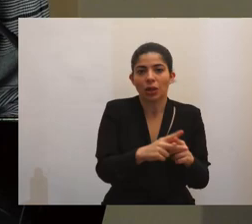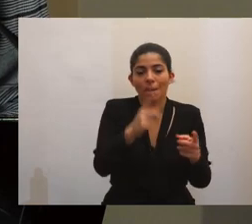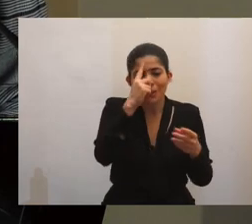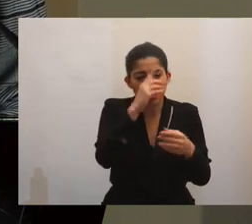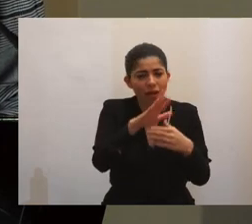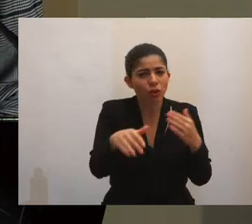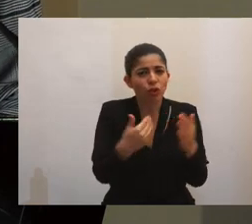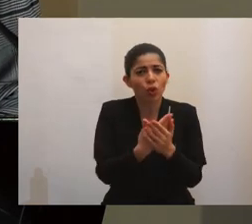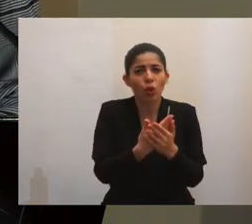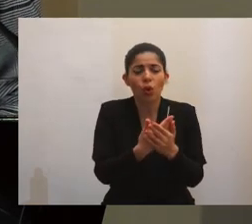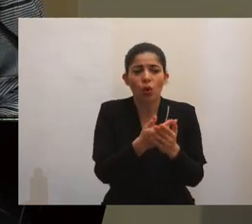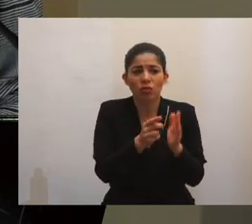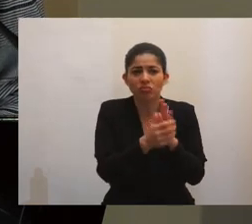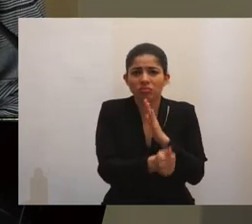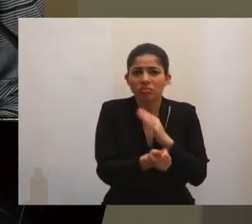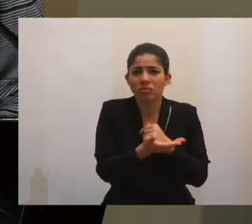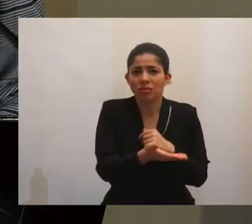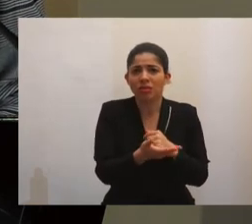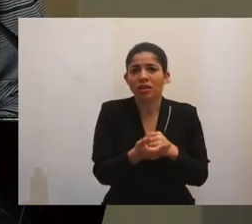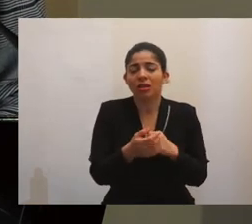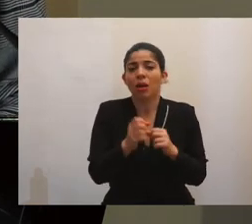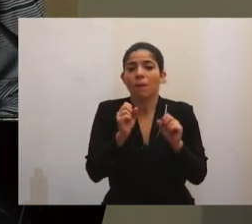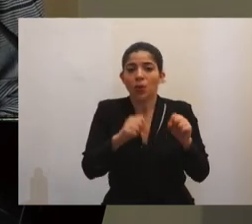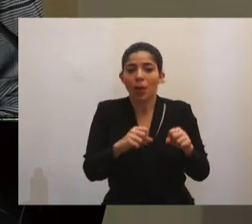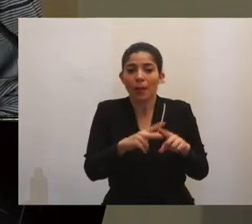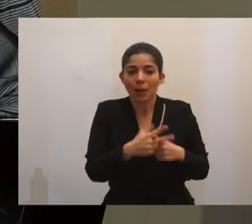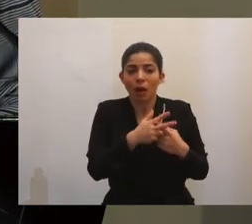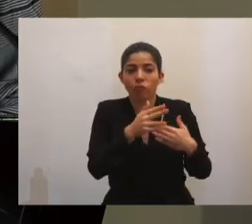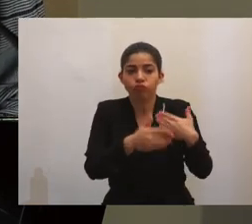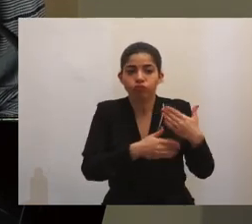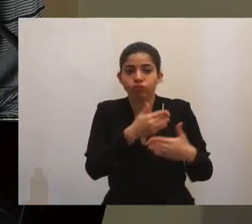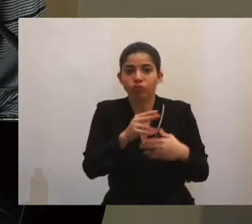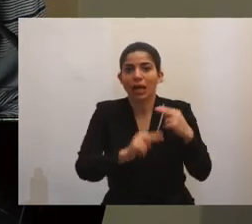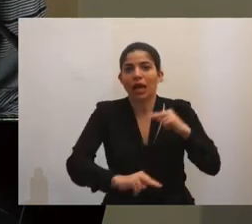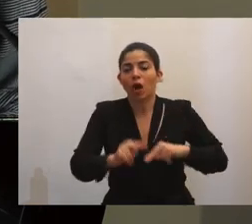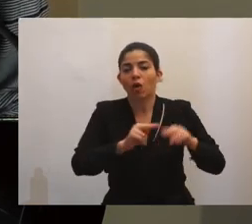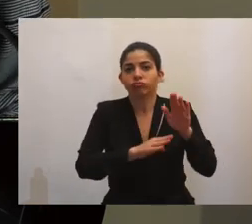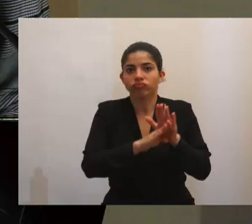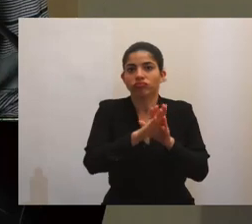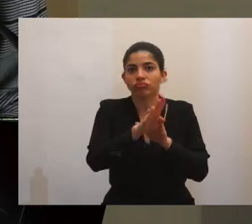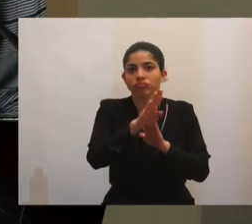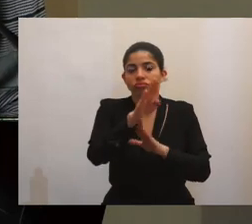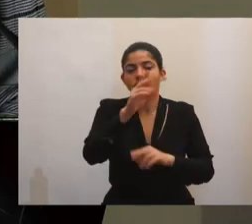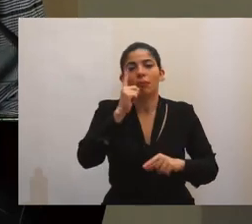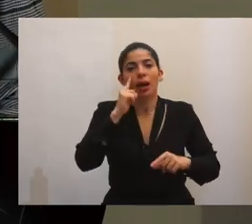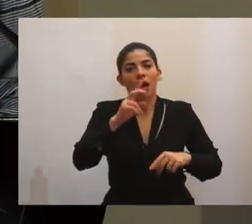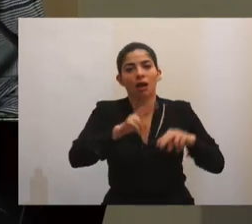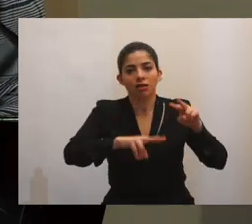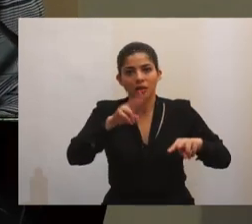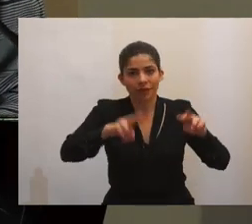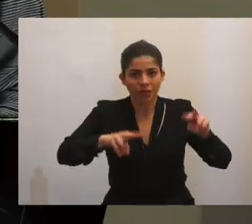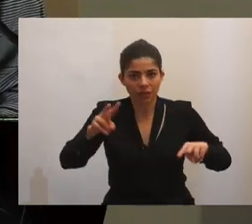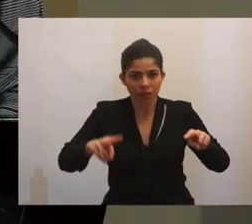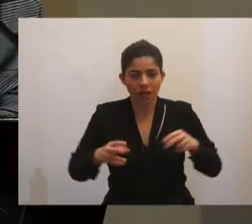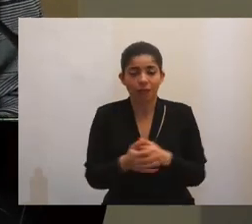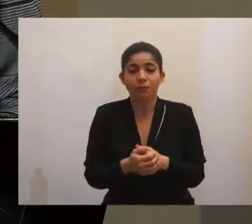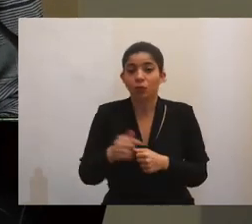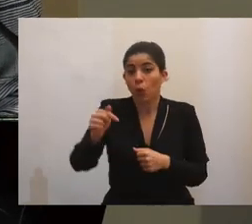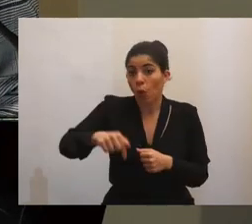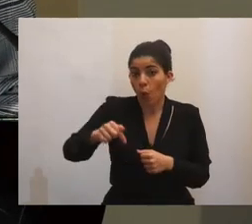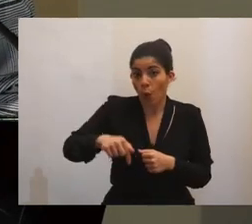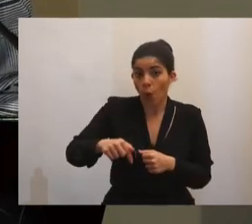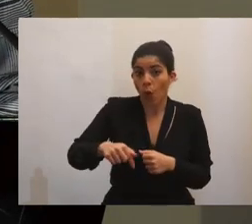ese potencial, se ponga en práctica y genere negocios sostenibles en pro de la biodiversidad. Hoy